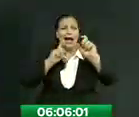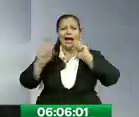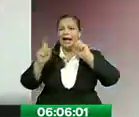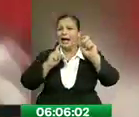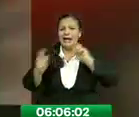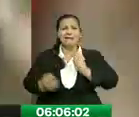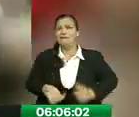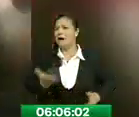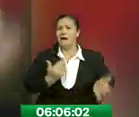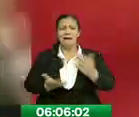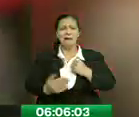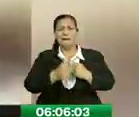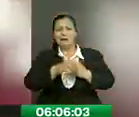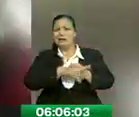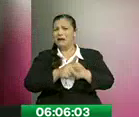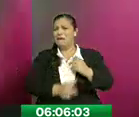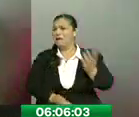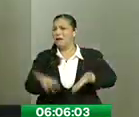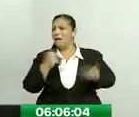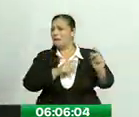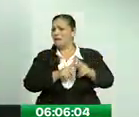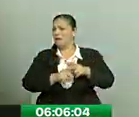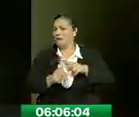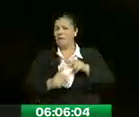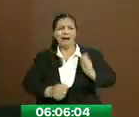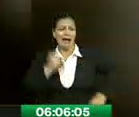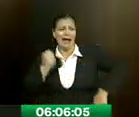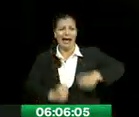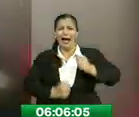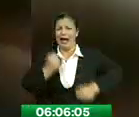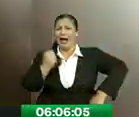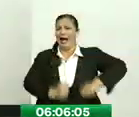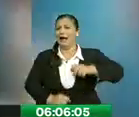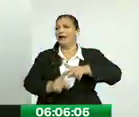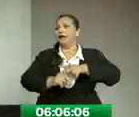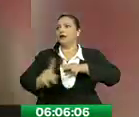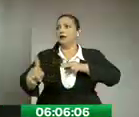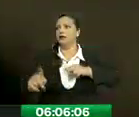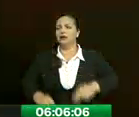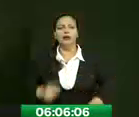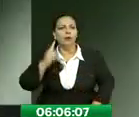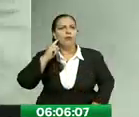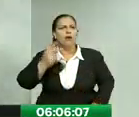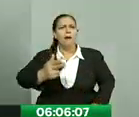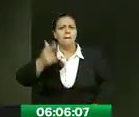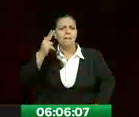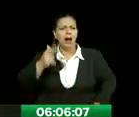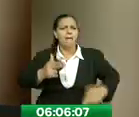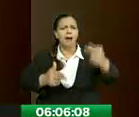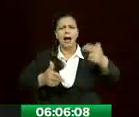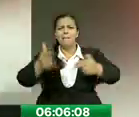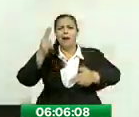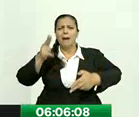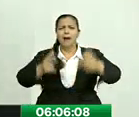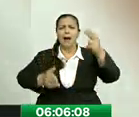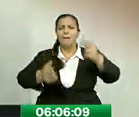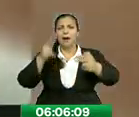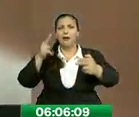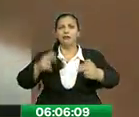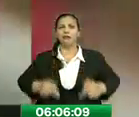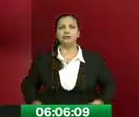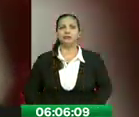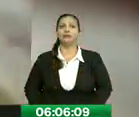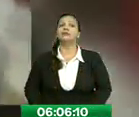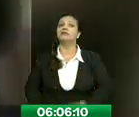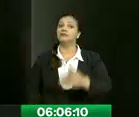Es el momento en que empleados y clientes de Prati Sur evacúan el local al escuchar varios disparos y a la voz de que se estaba registrando un